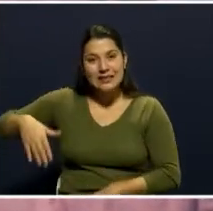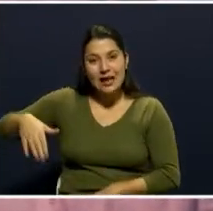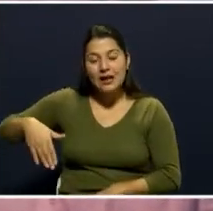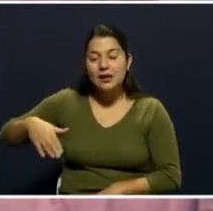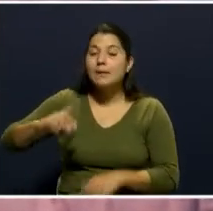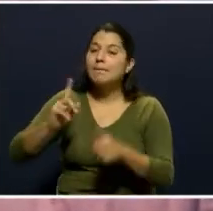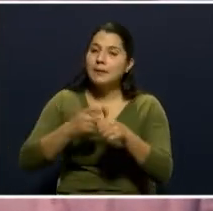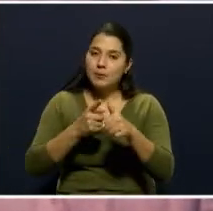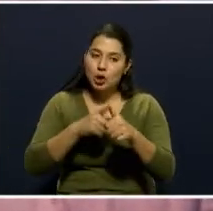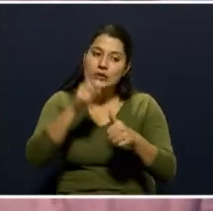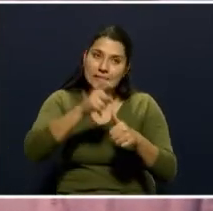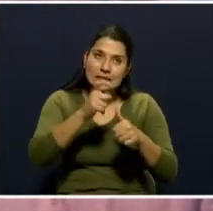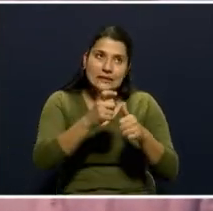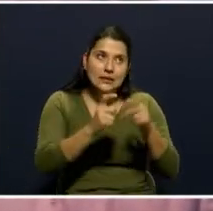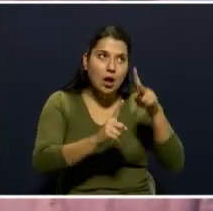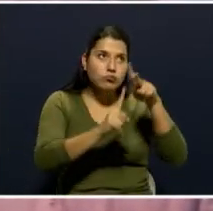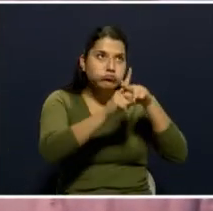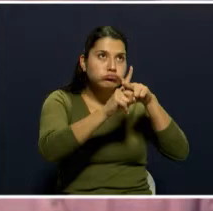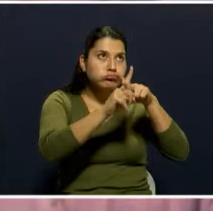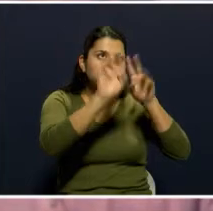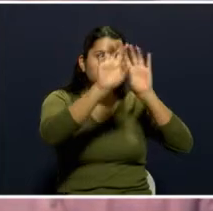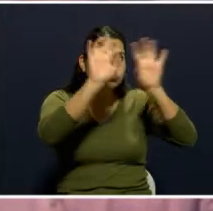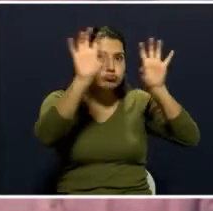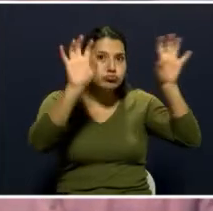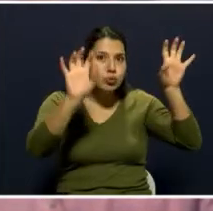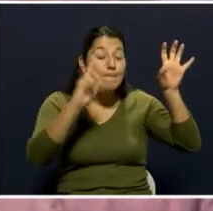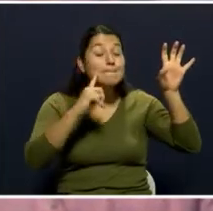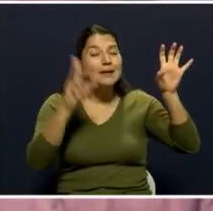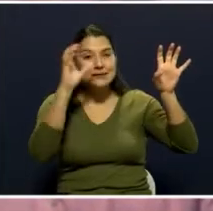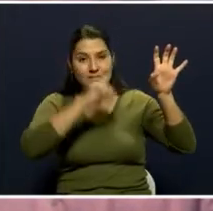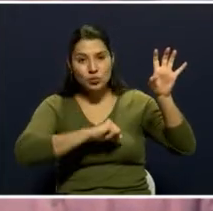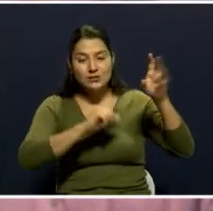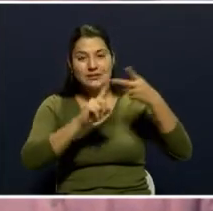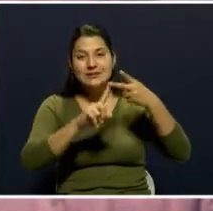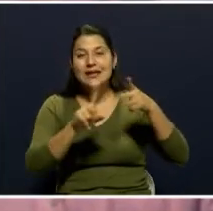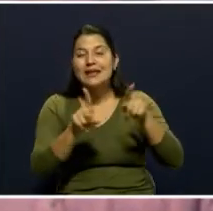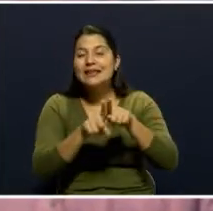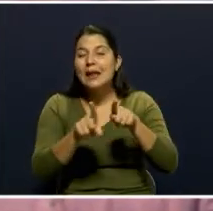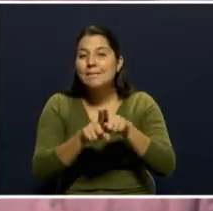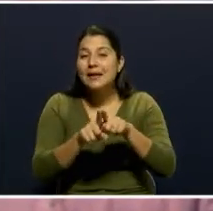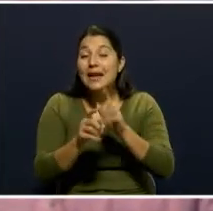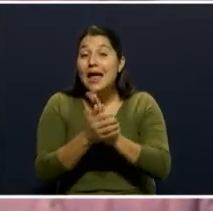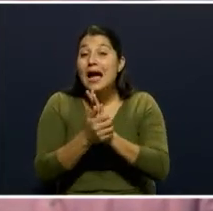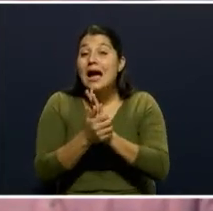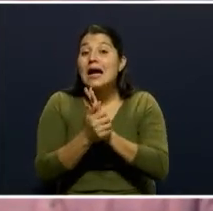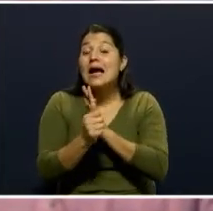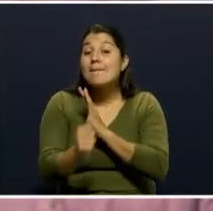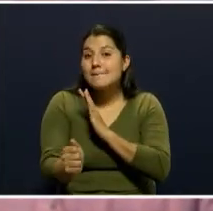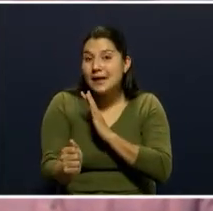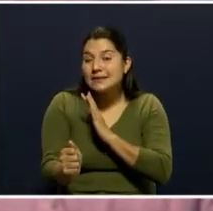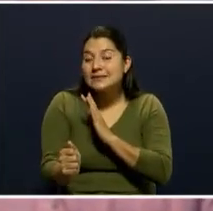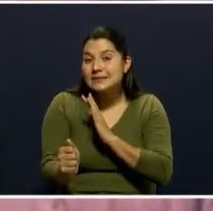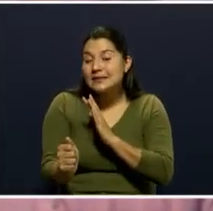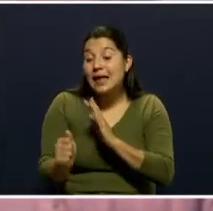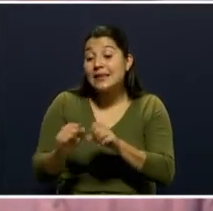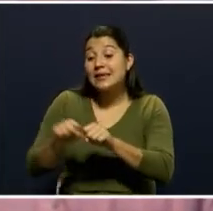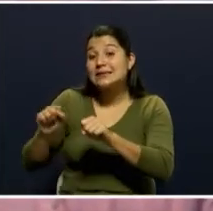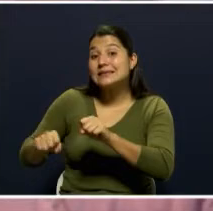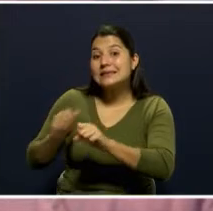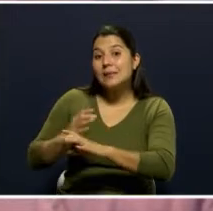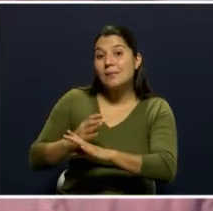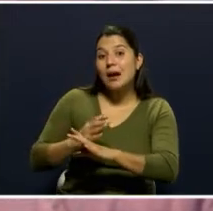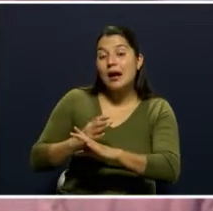virus, y la segunda es sobre las capacidades del virus, también las capacidades inmunomodulatorias del